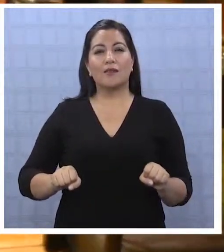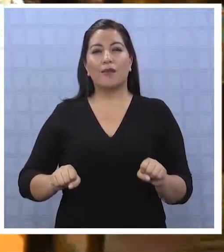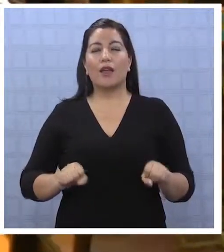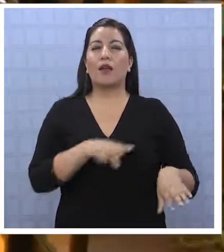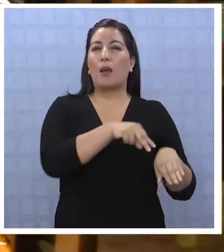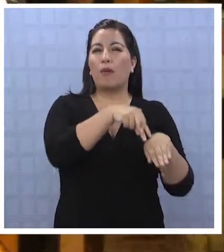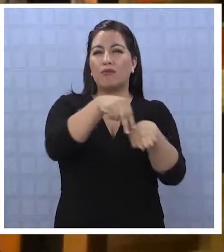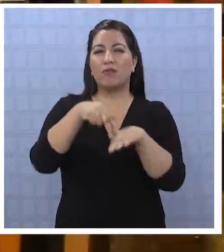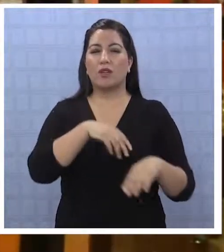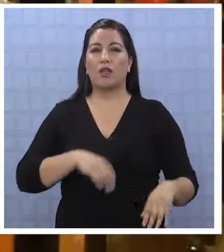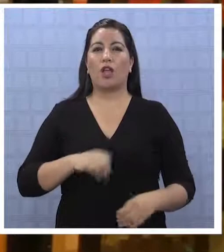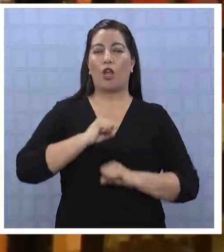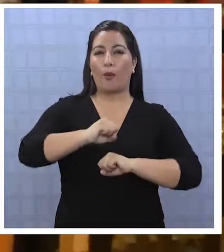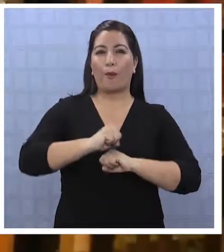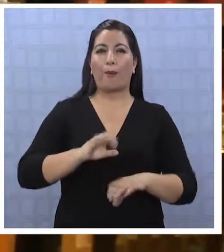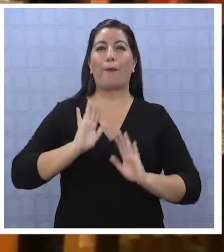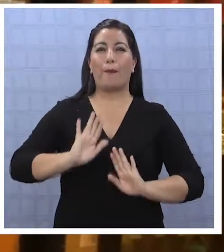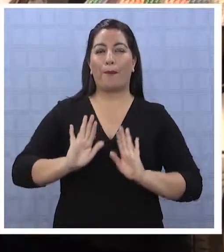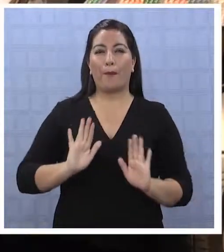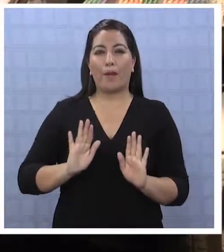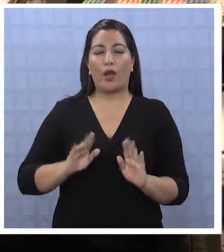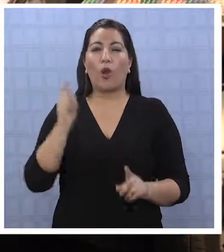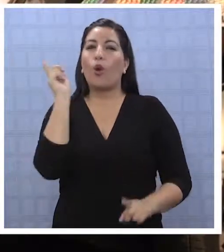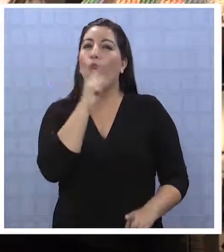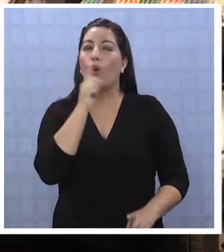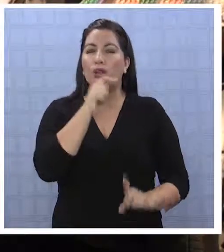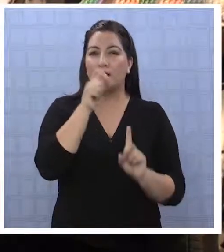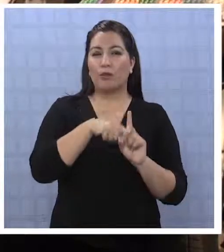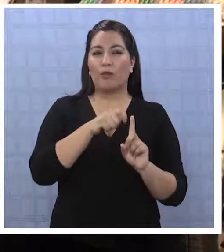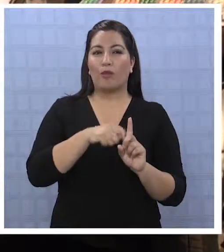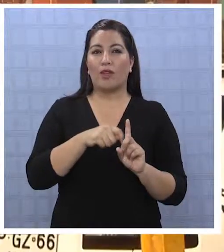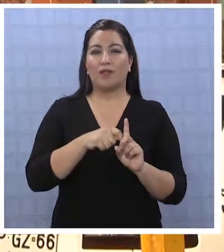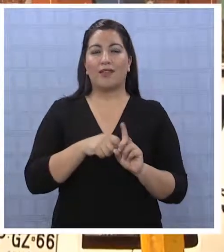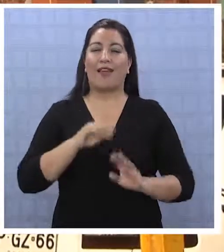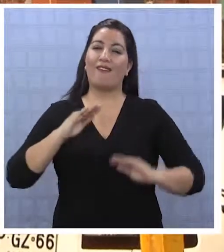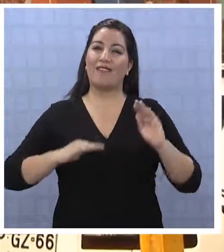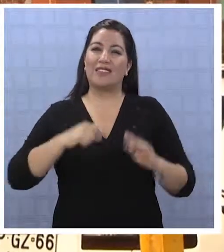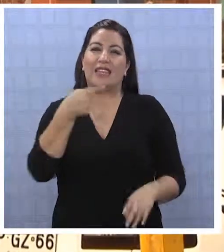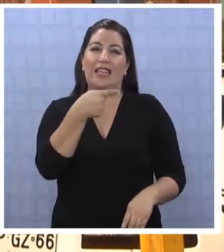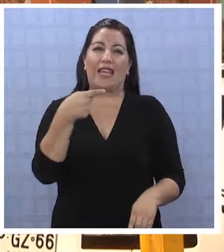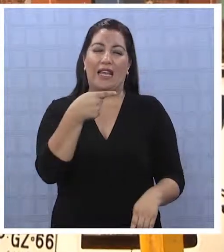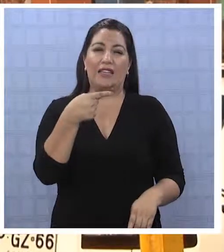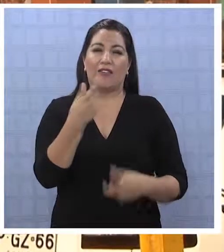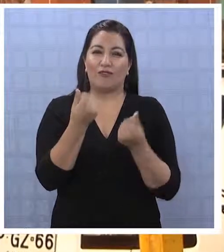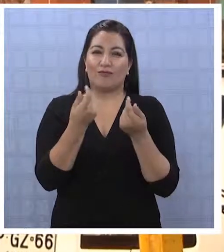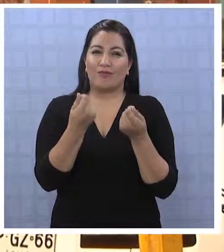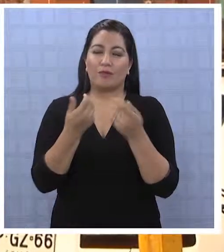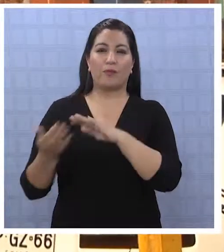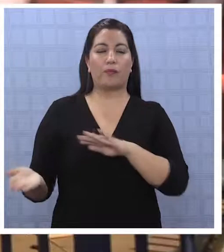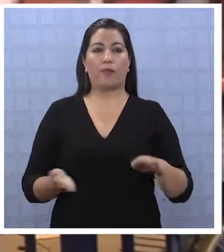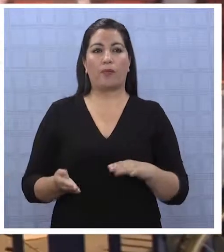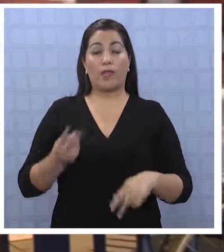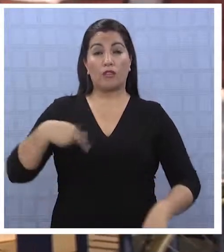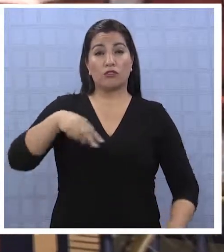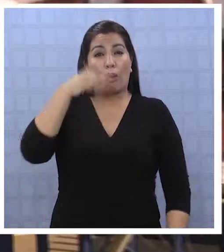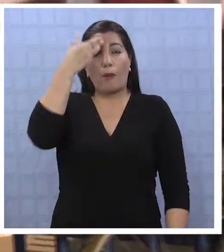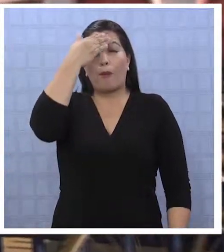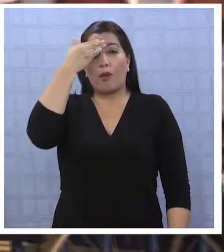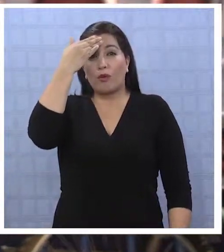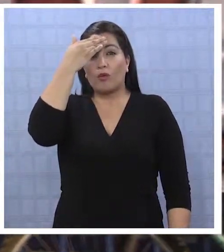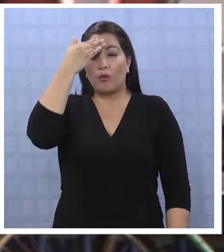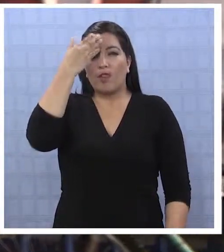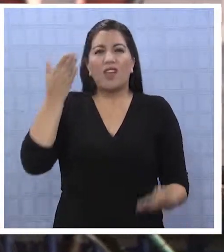movilizaciones sociales ocurridas en los últimos meses con efectos negativos en futuras inversiones es preocupante ver